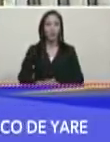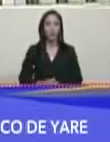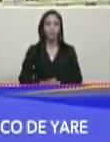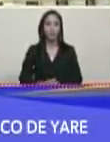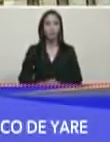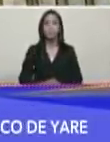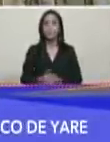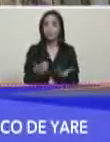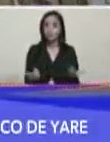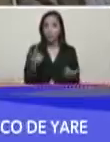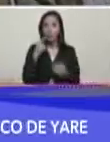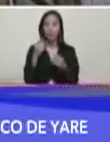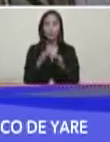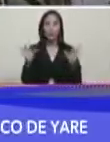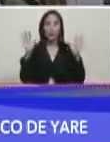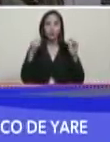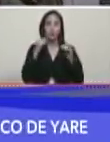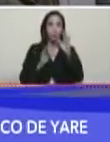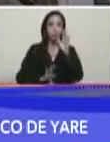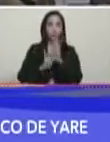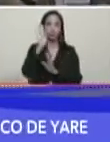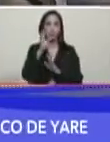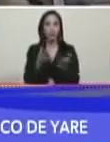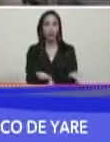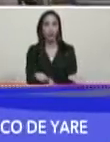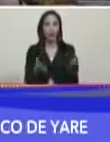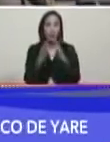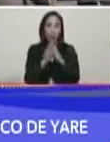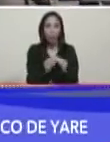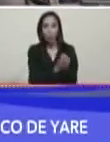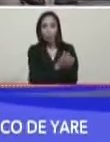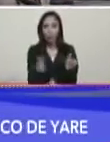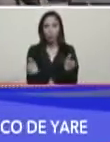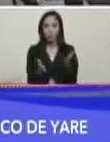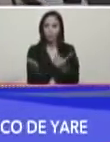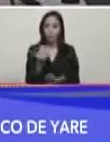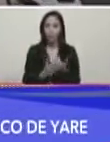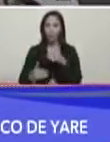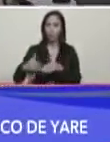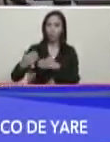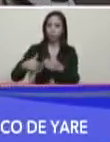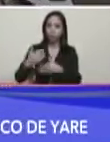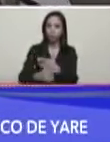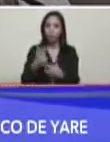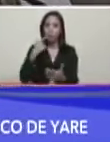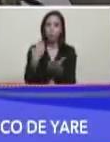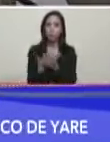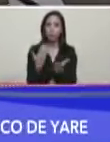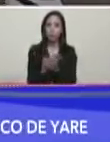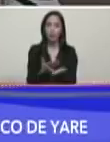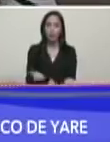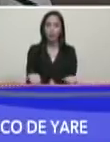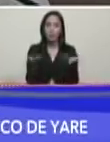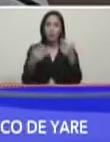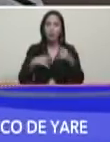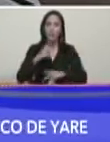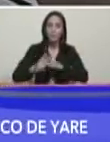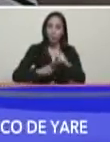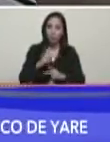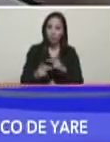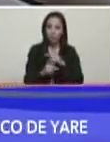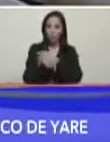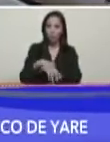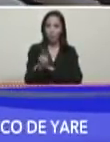para lograr el milagro de la recuperación paulatina, progresiva, sostenible del proceso productivo